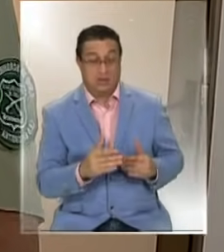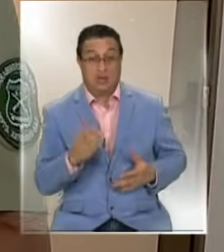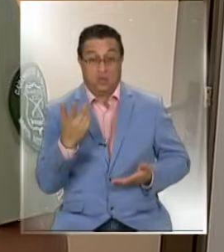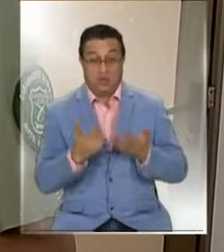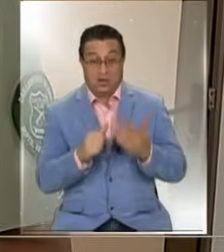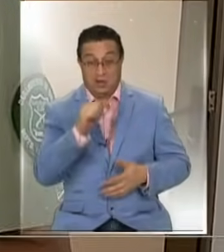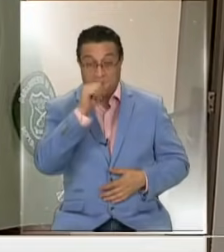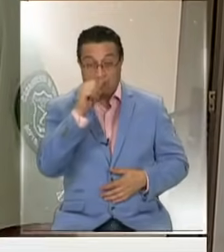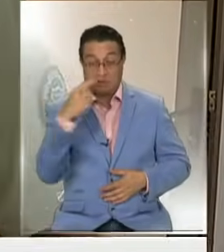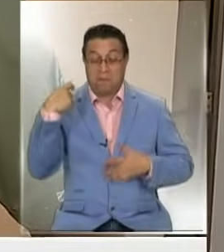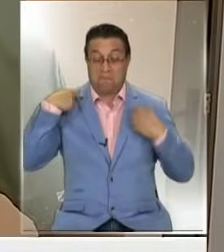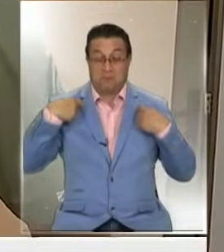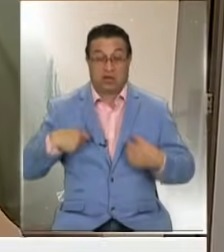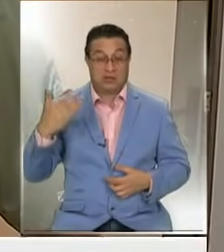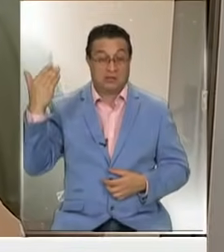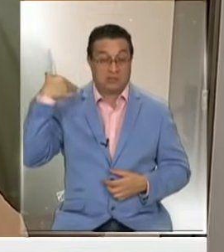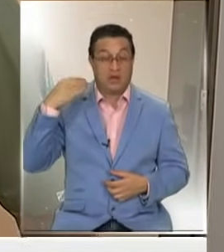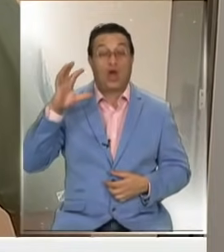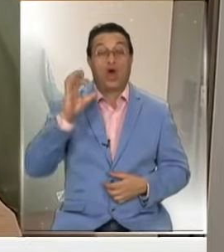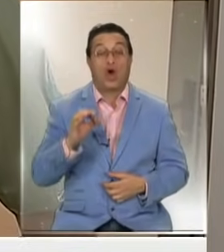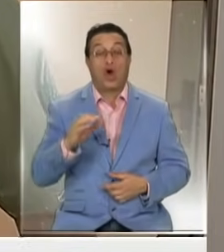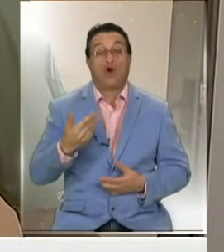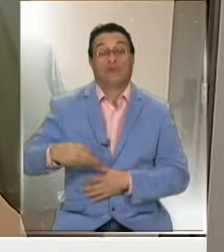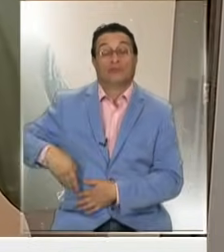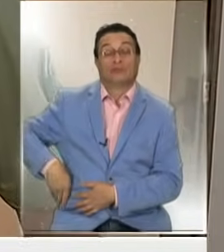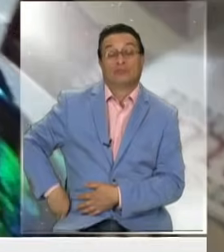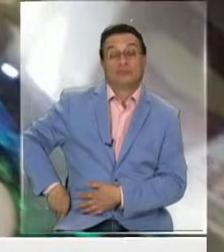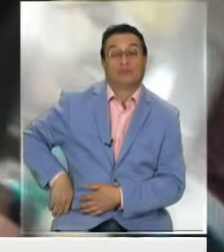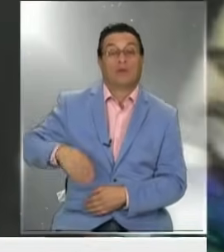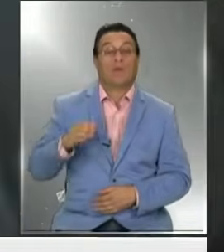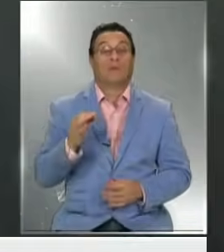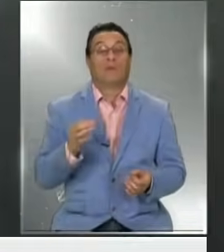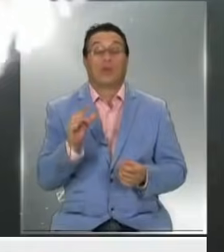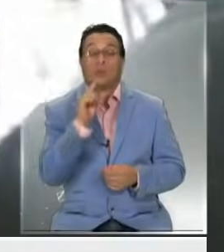clorhidrato de cocaína en una mochila, andar con sobres en el bolsillo de TUSI.